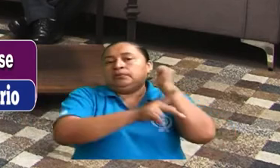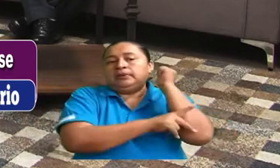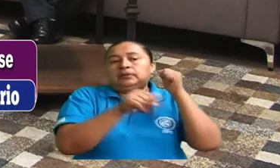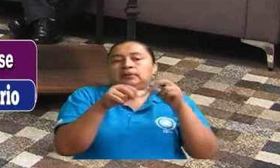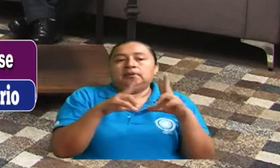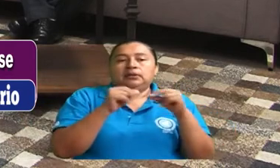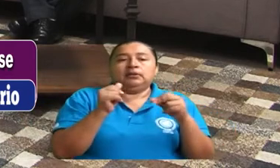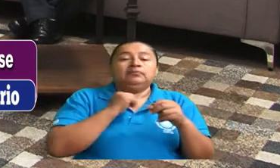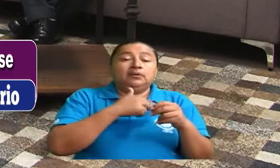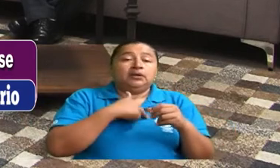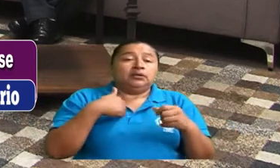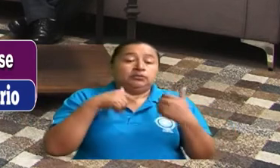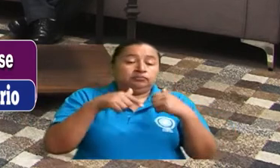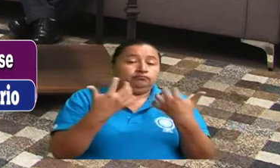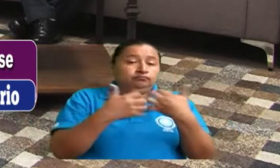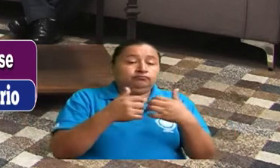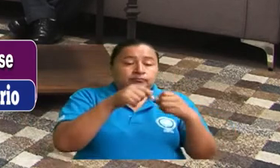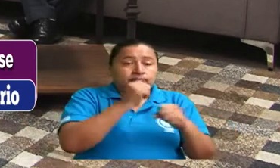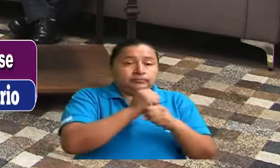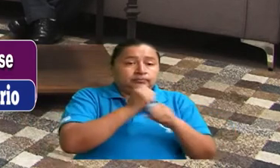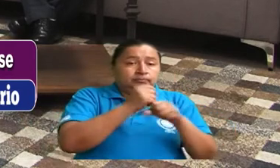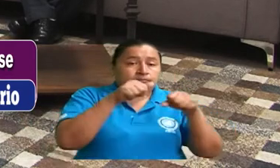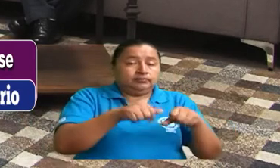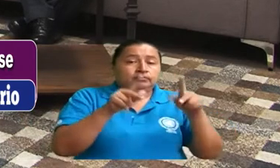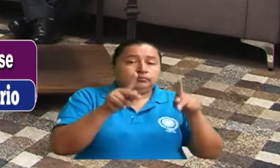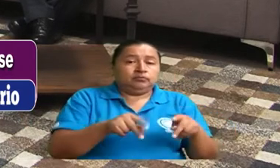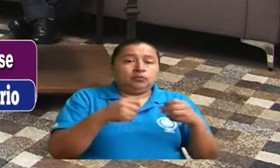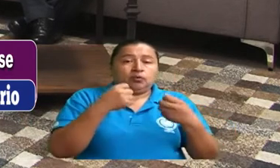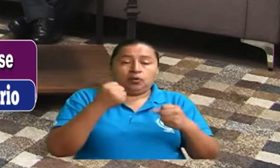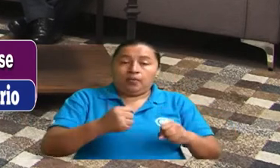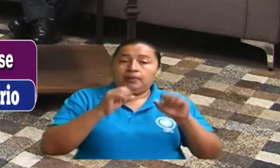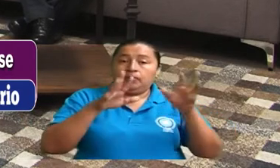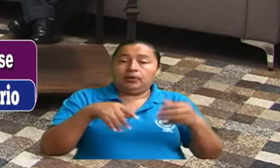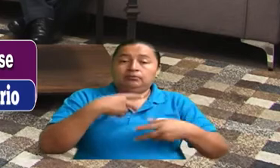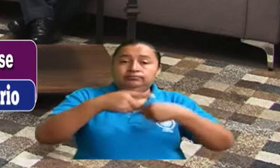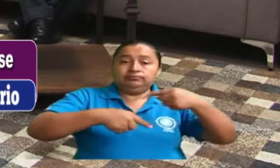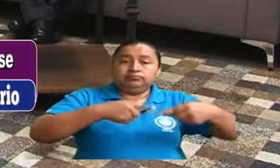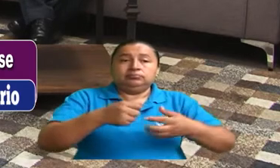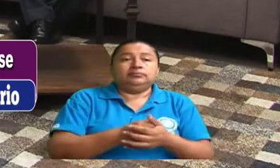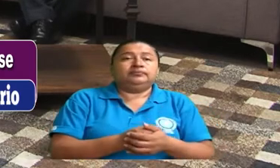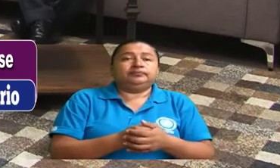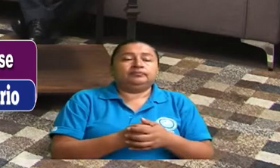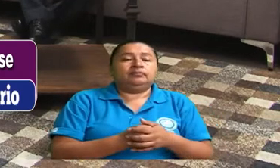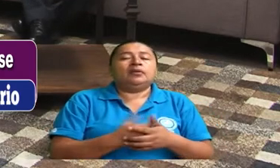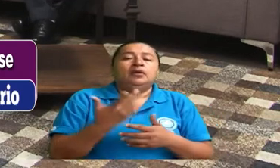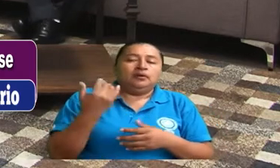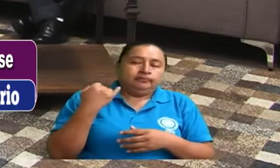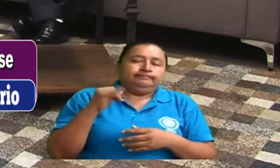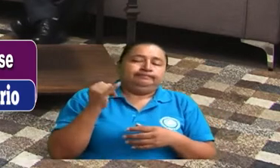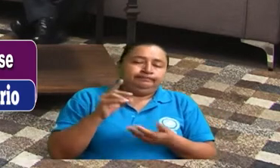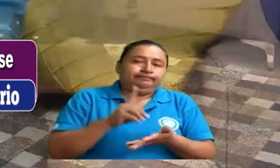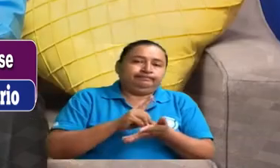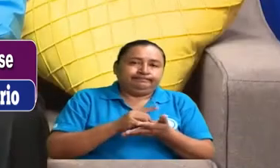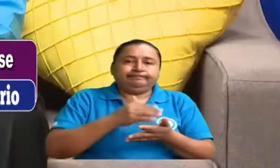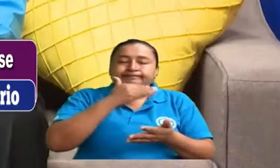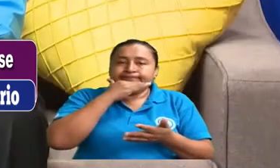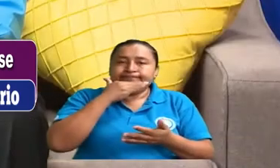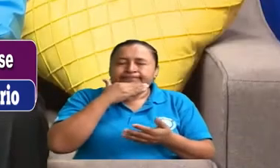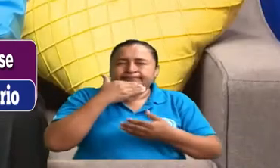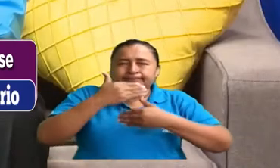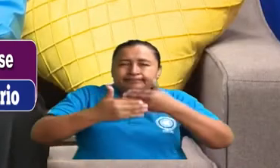Nicaragua elaborados desde las manos de las y los recicladores. Y sin duda alguna, procesos bastante complejos a partir de